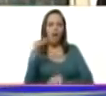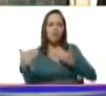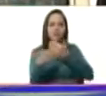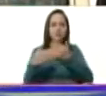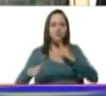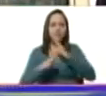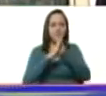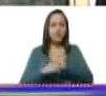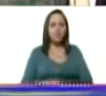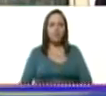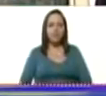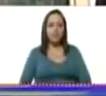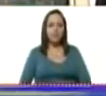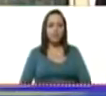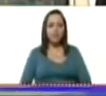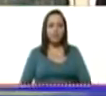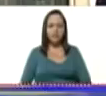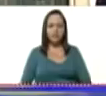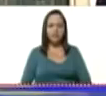por medidas de este tipo.